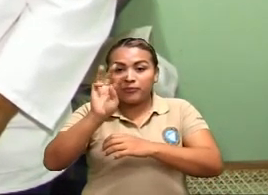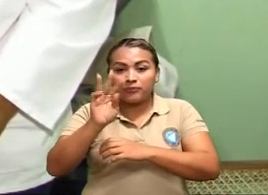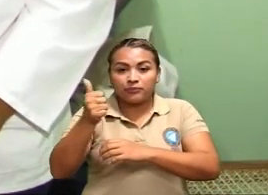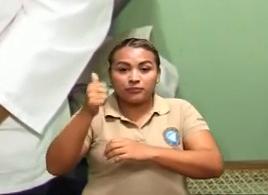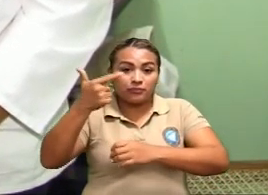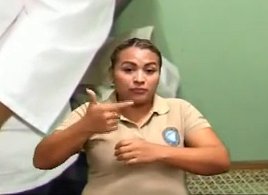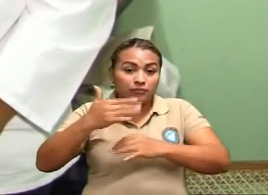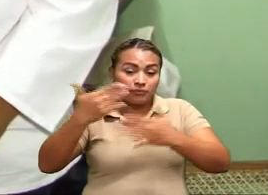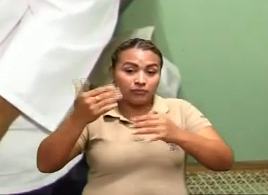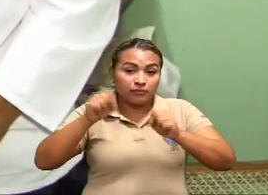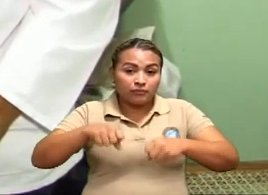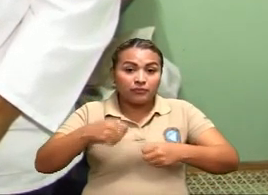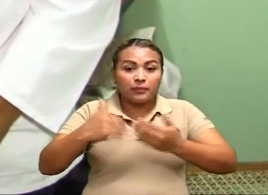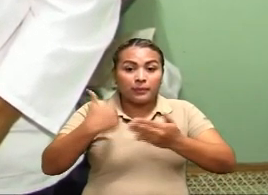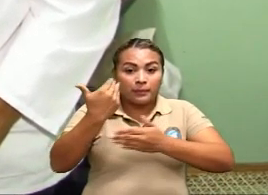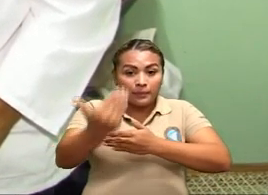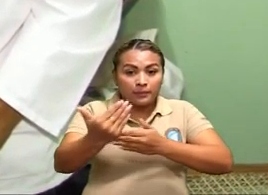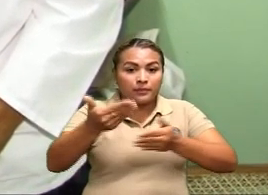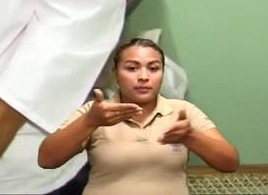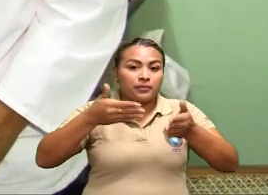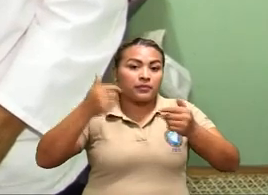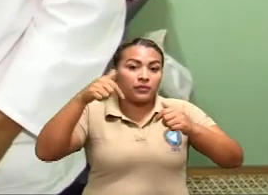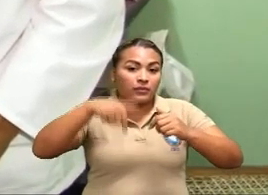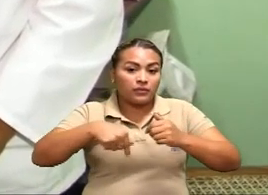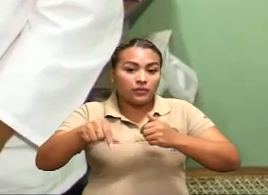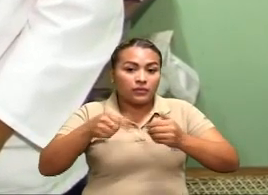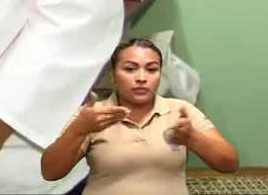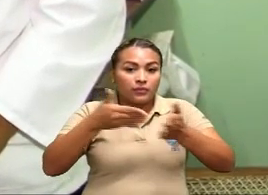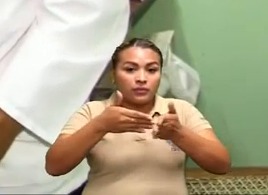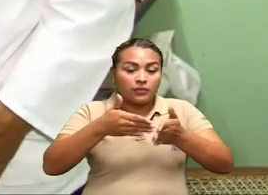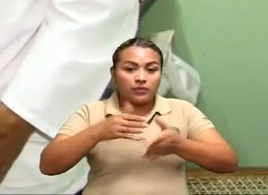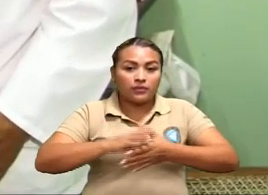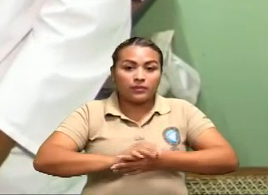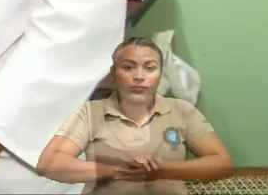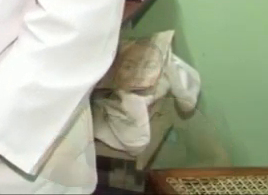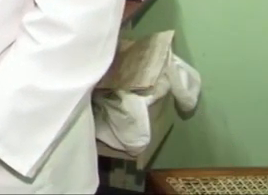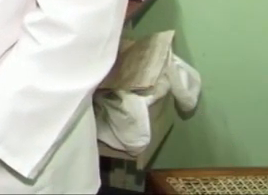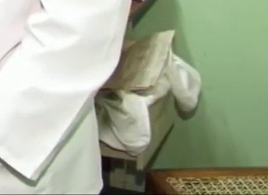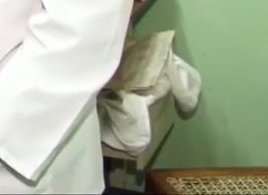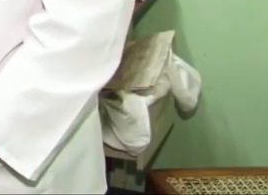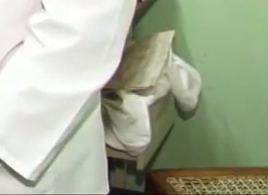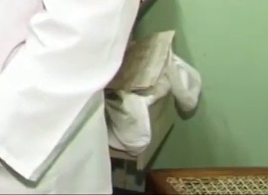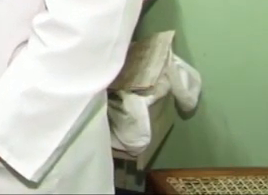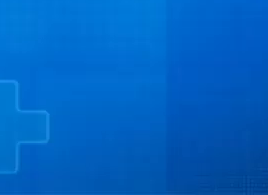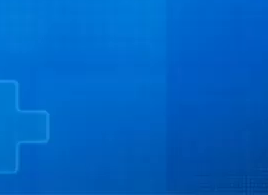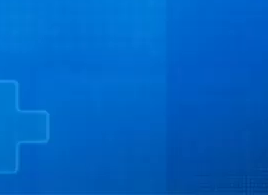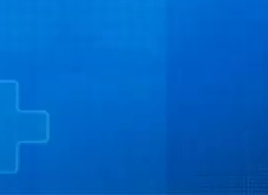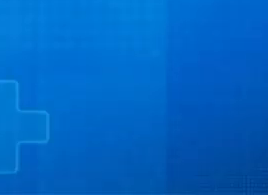centígrados. Pero vamos a conversar de este tema más cuando regresemos de la siguiente pausa. No le cambie de canal.